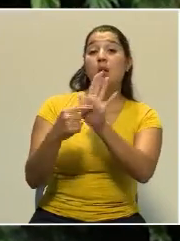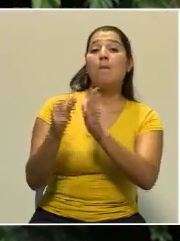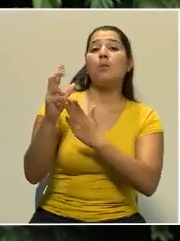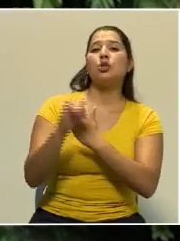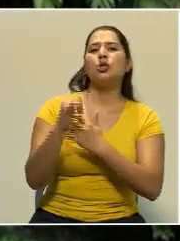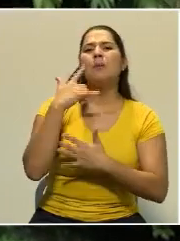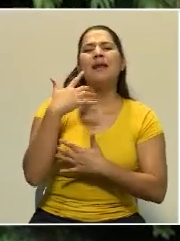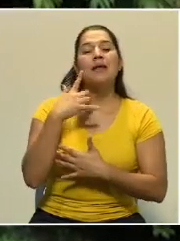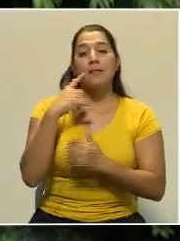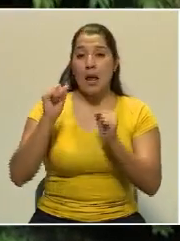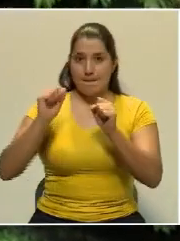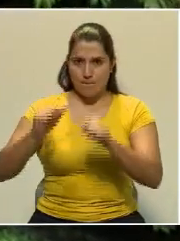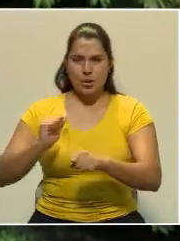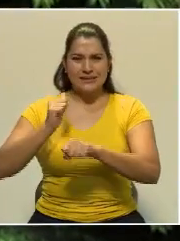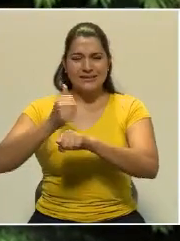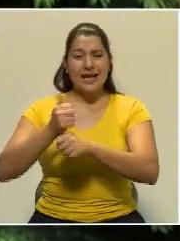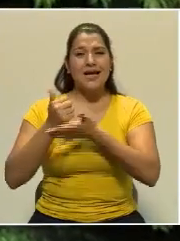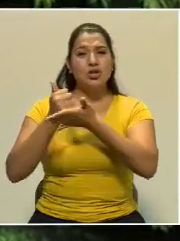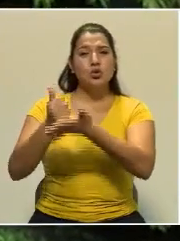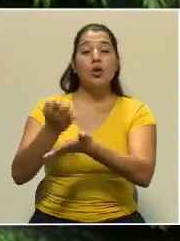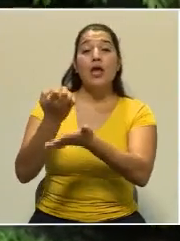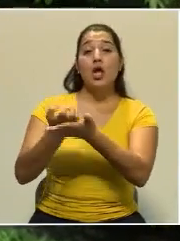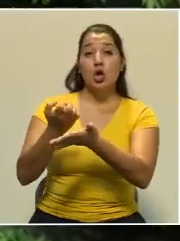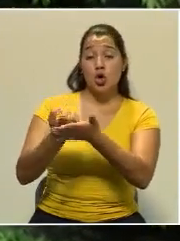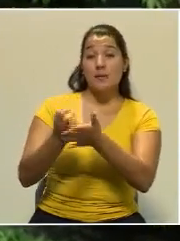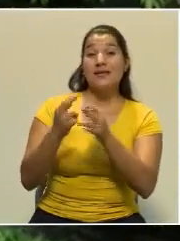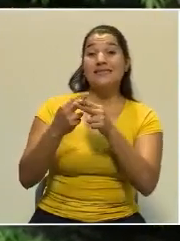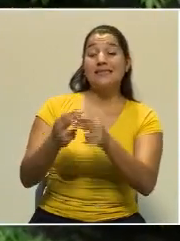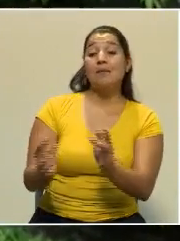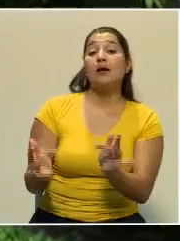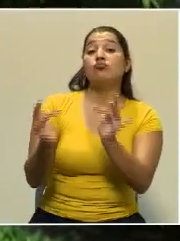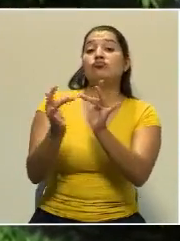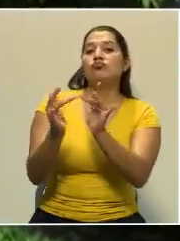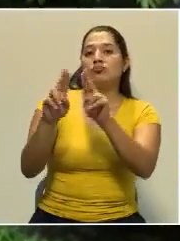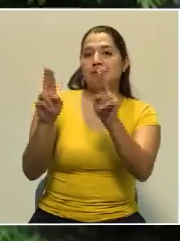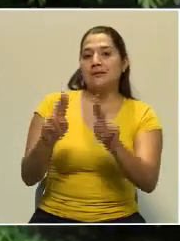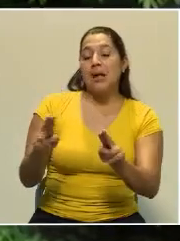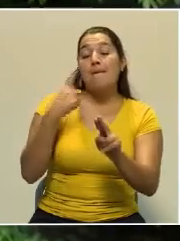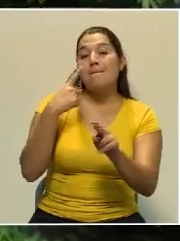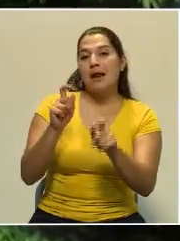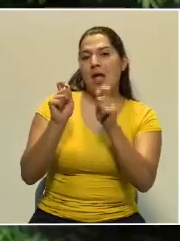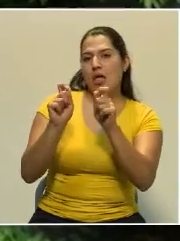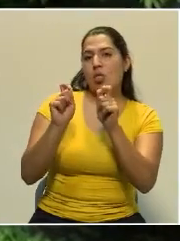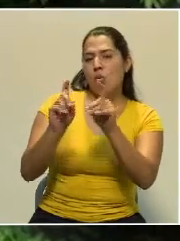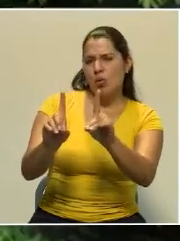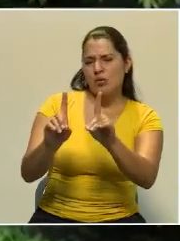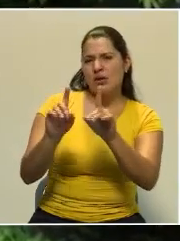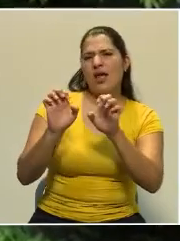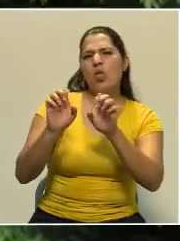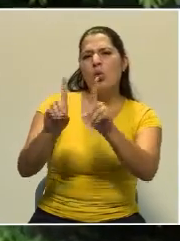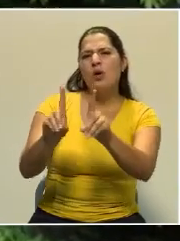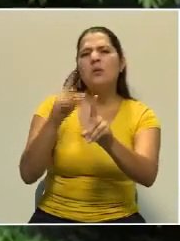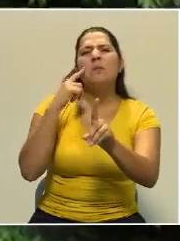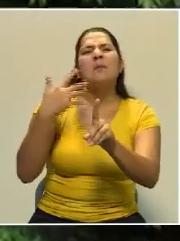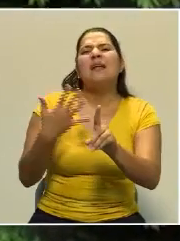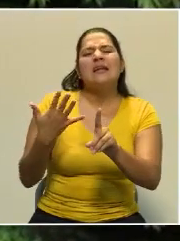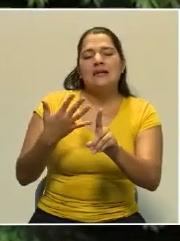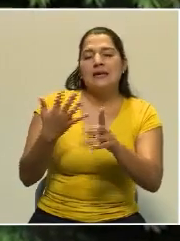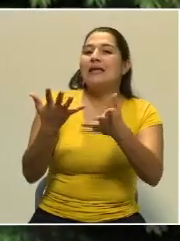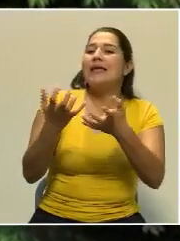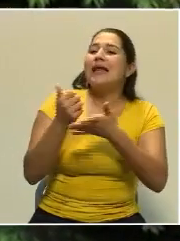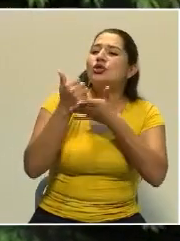para crear el bono de conectividad para la educación, que tiene como propósito ayudarle a las familias más pobres